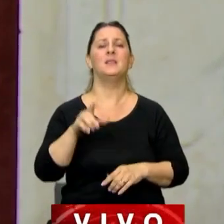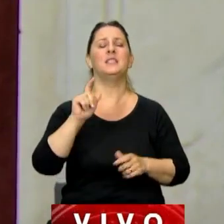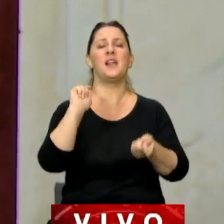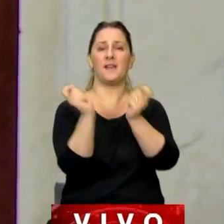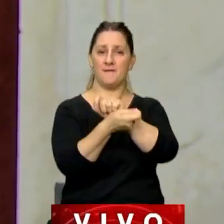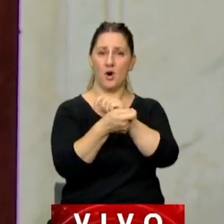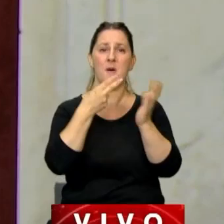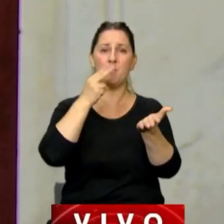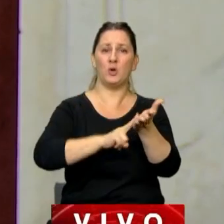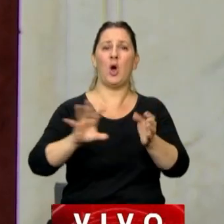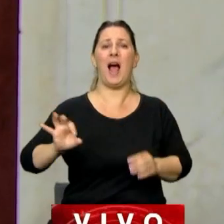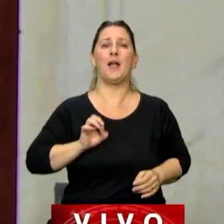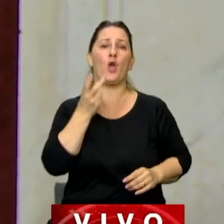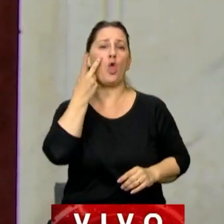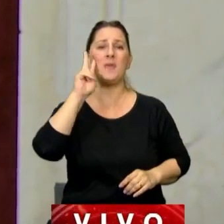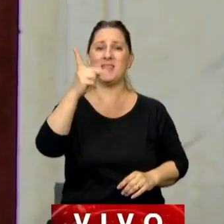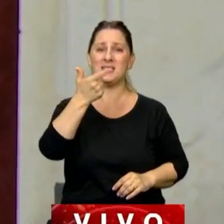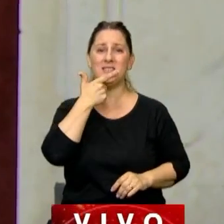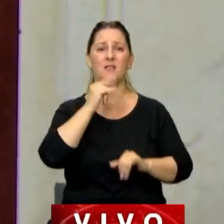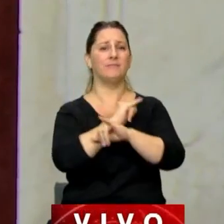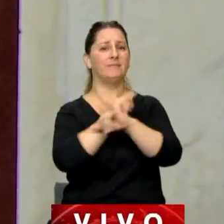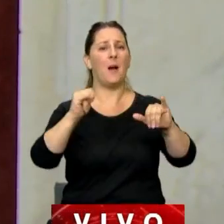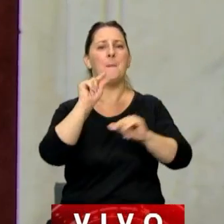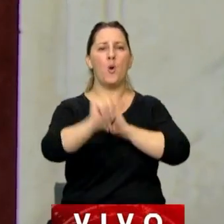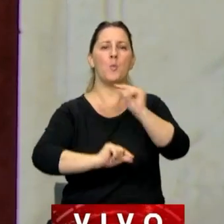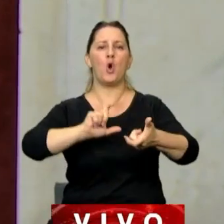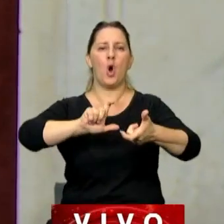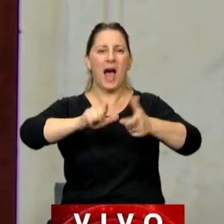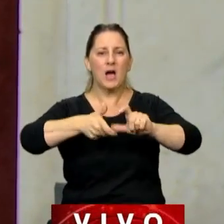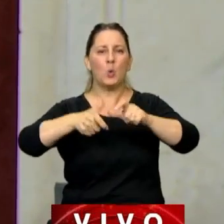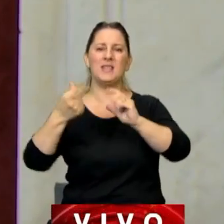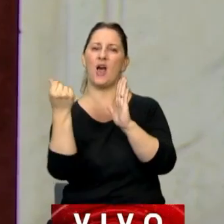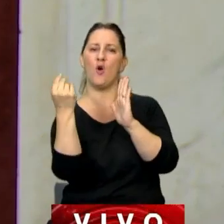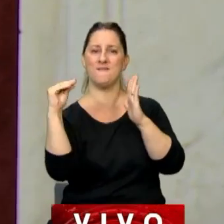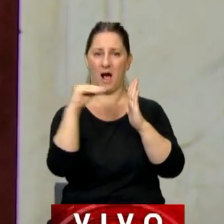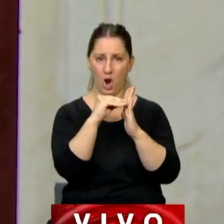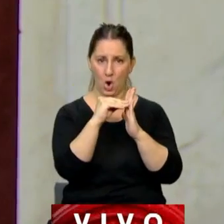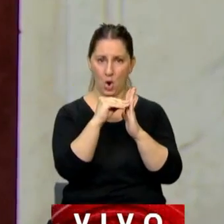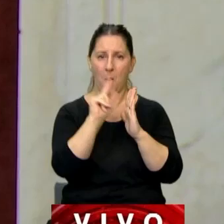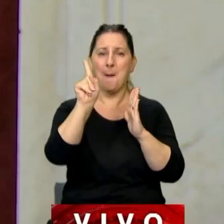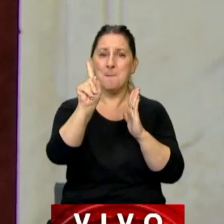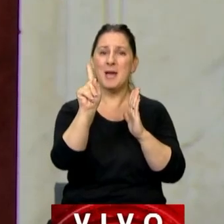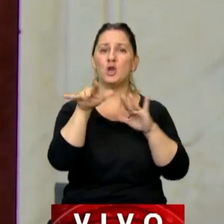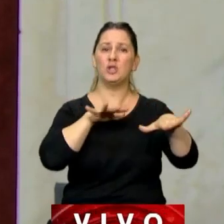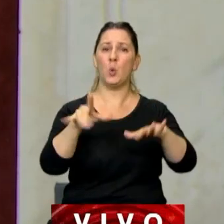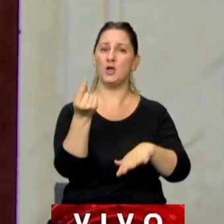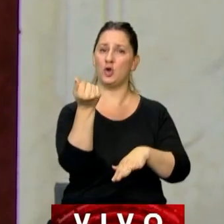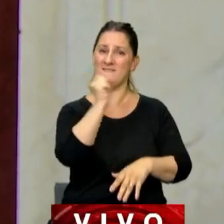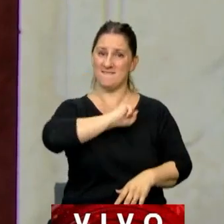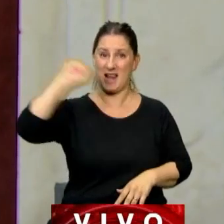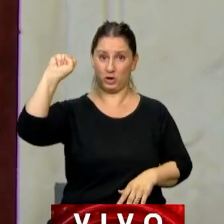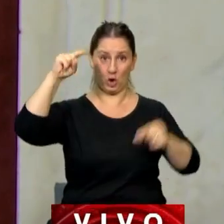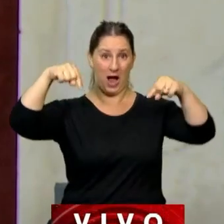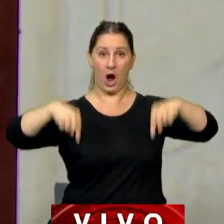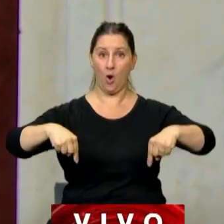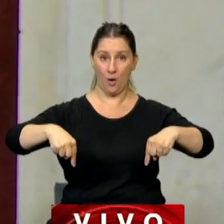reforma tributaria en 2017 se puso que se iba a ir actualizando estos valores. Pero con una inflación como la que